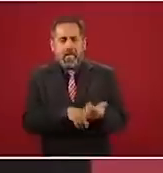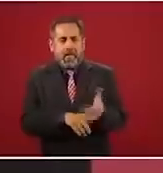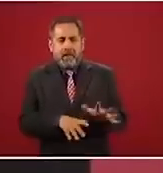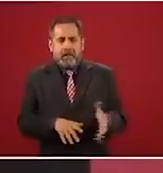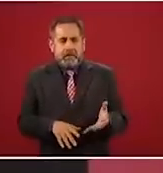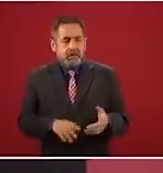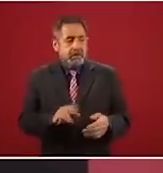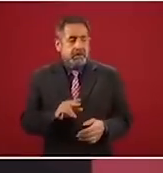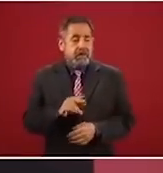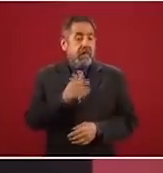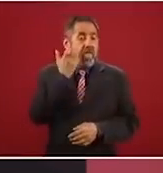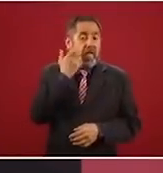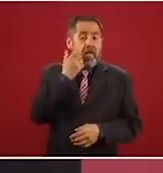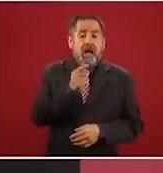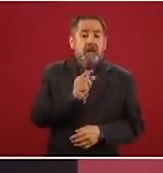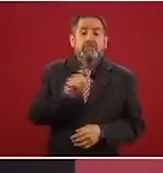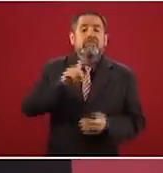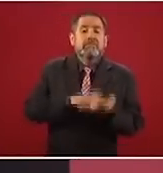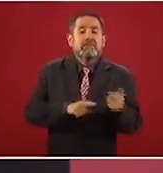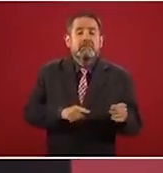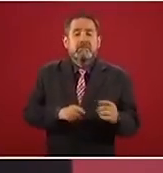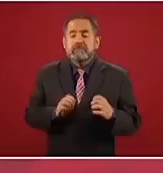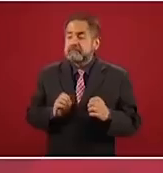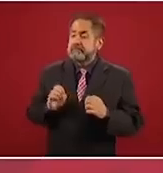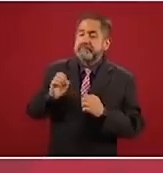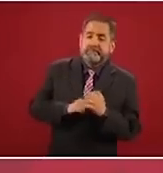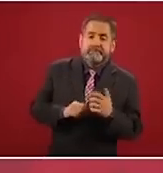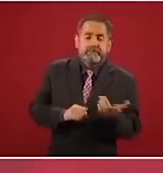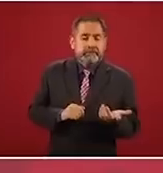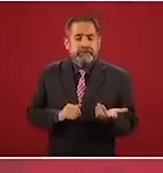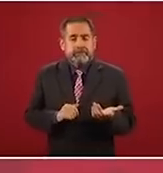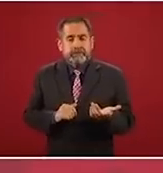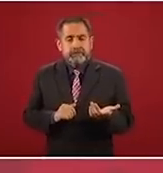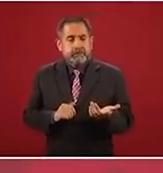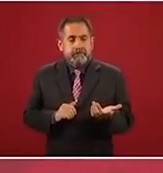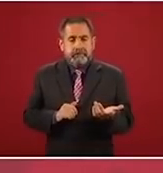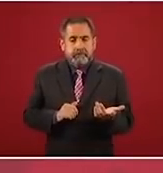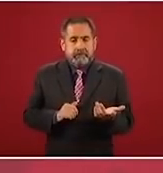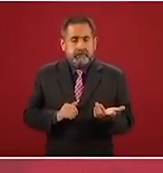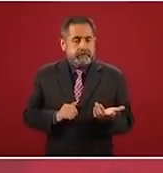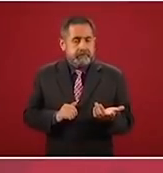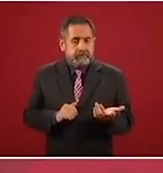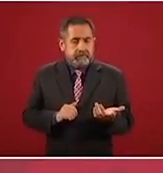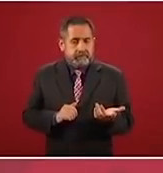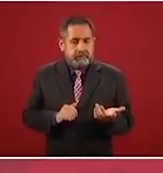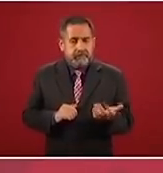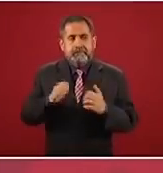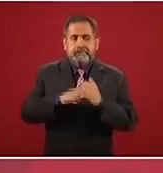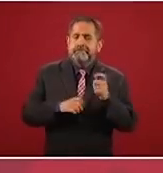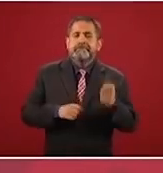especialistas en manejarse en lo que